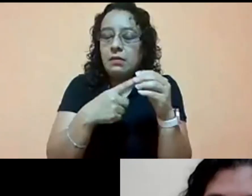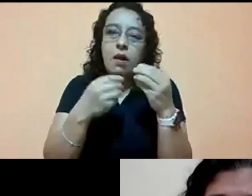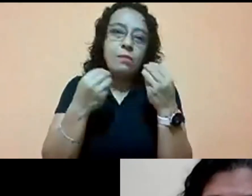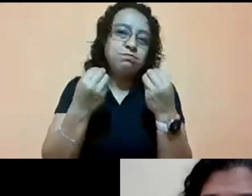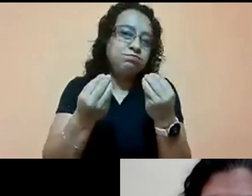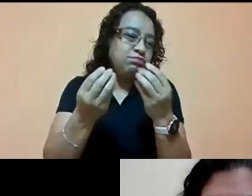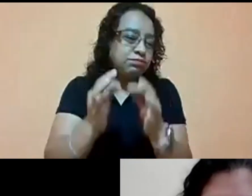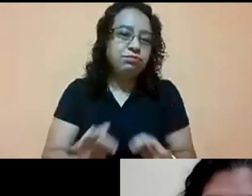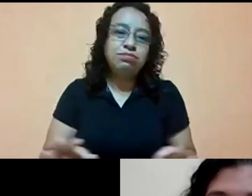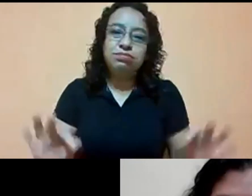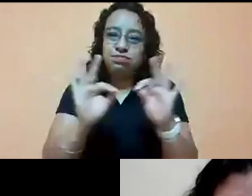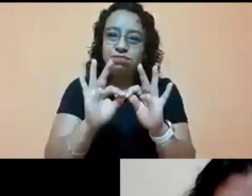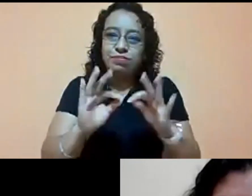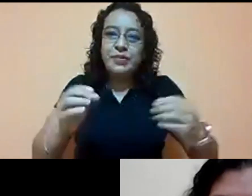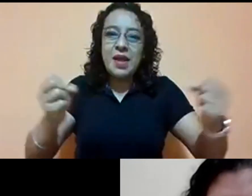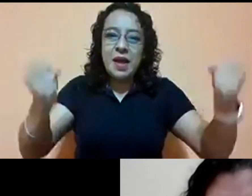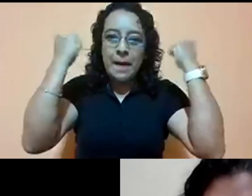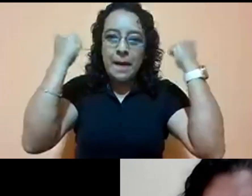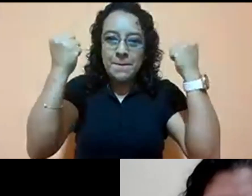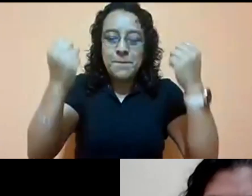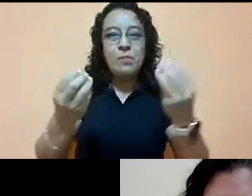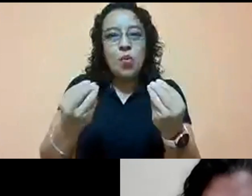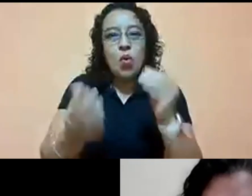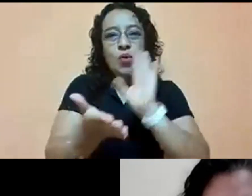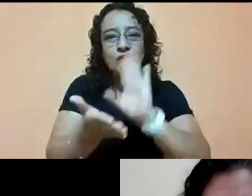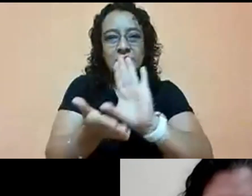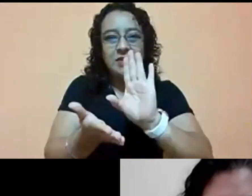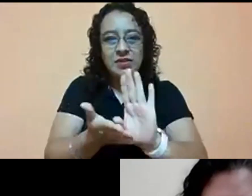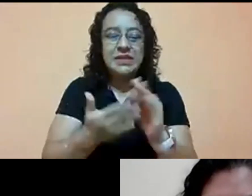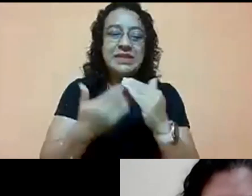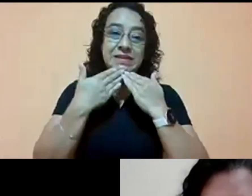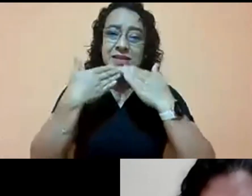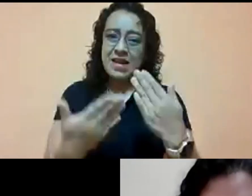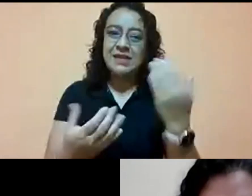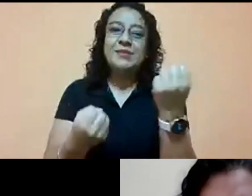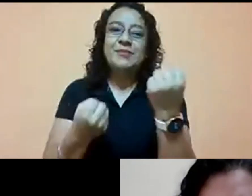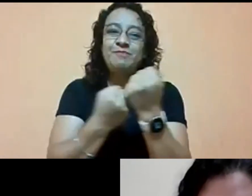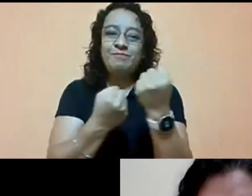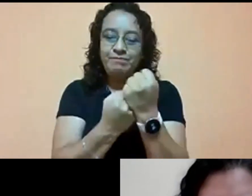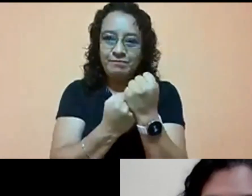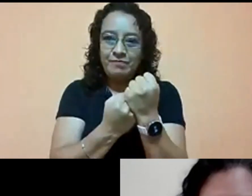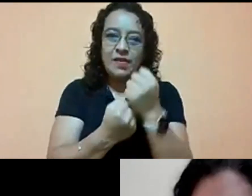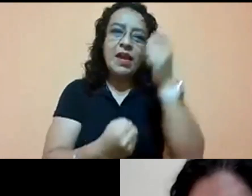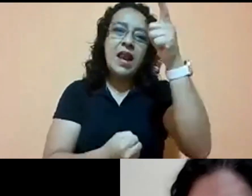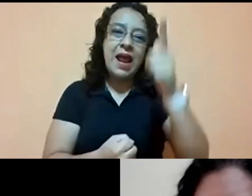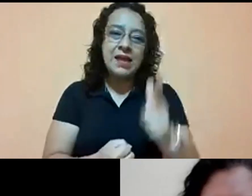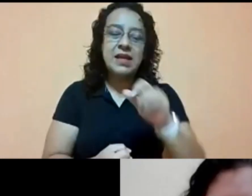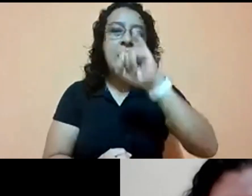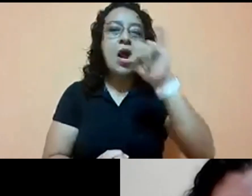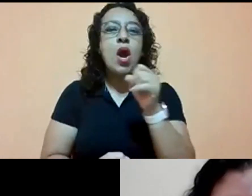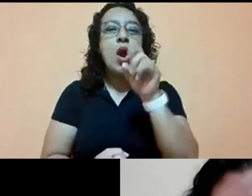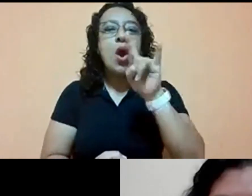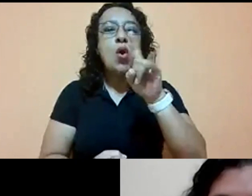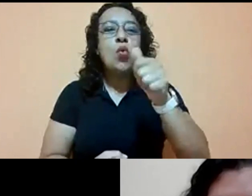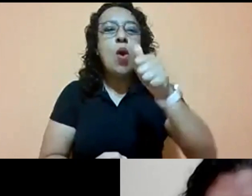logrado muchas cosas gracias al apoyo que se ha tenido de parte de la licenciada Juanita, quien el día de hoy